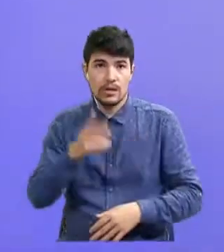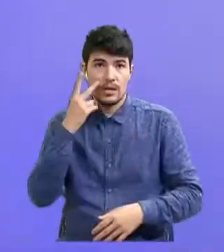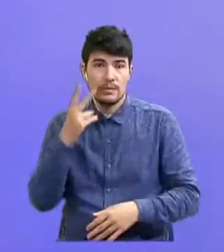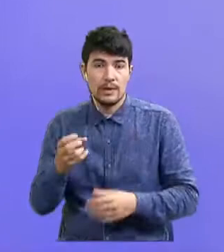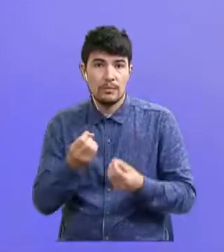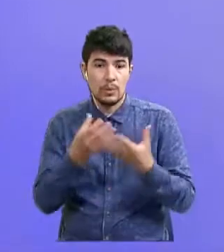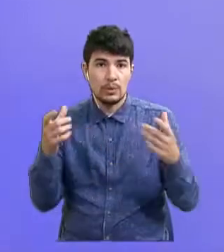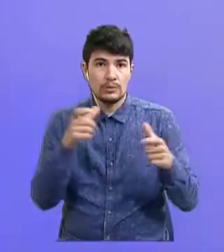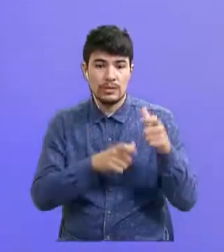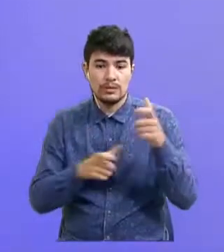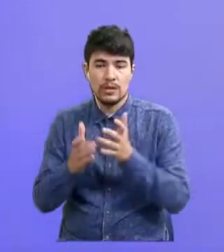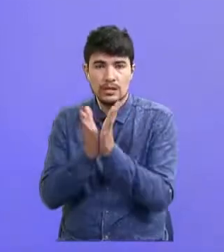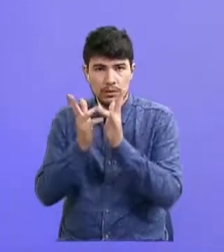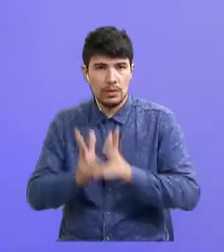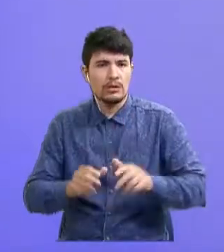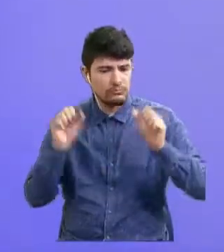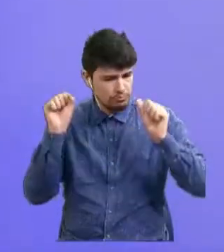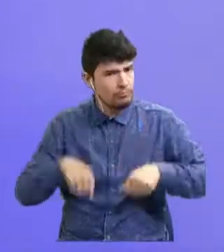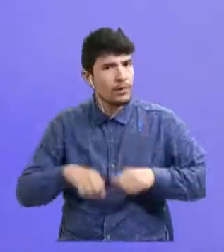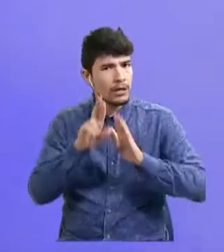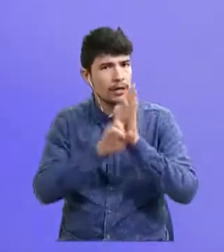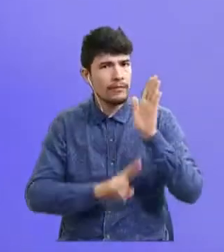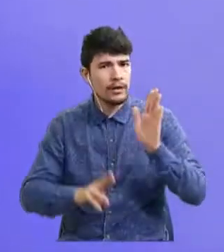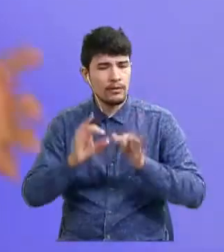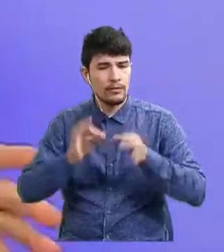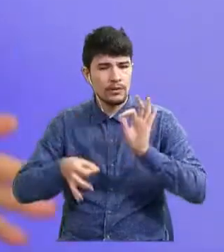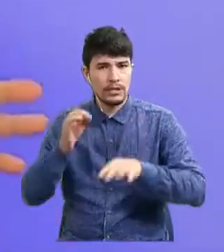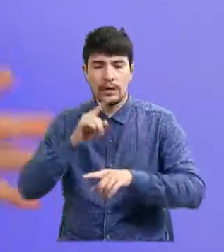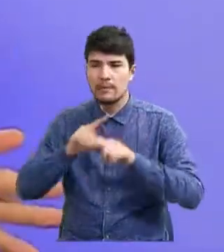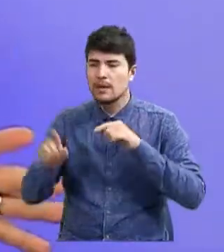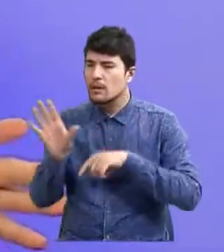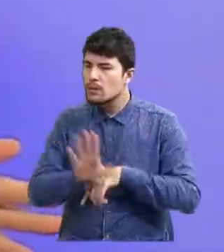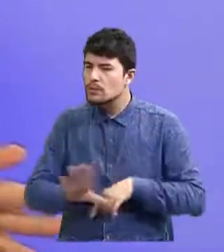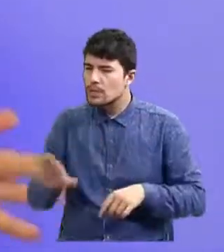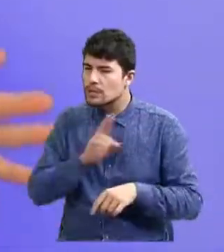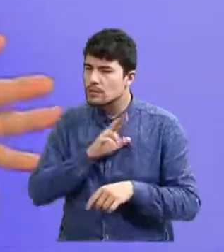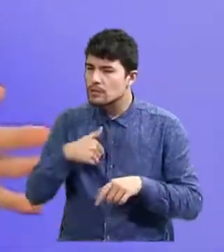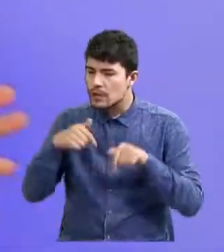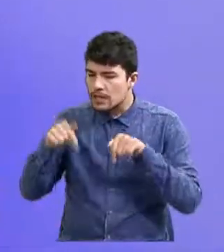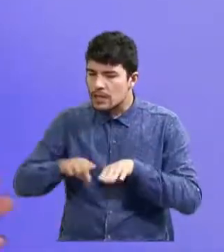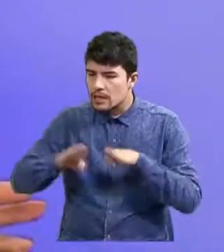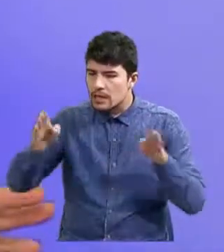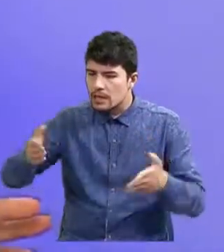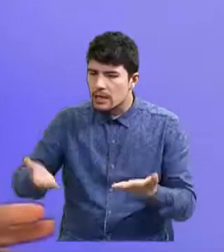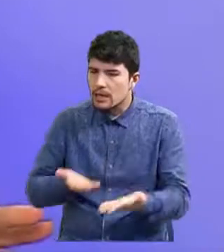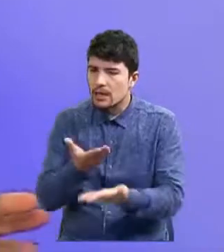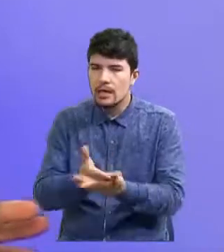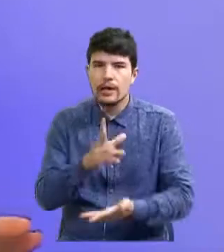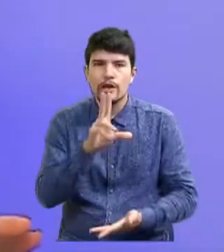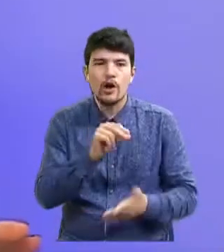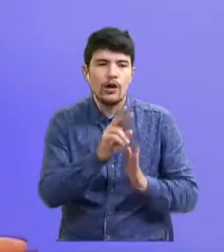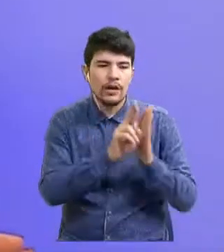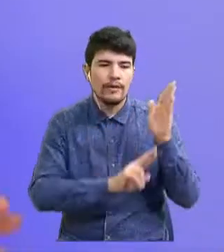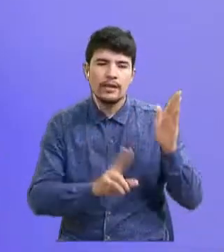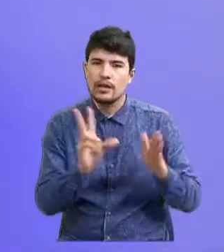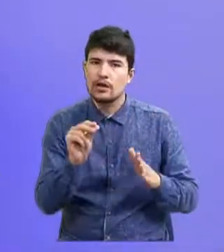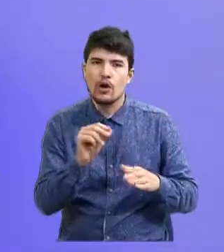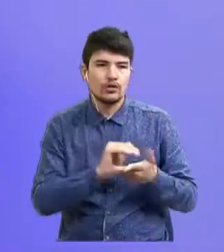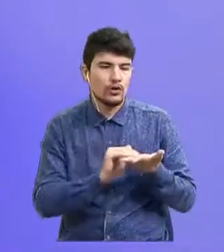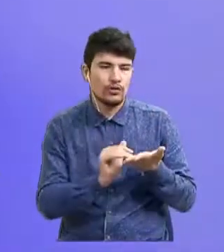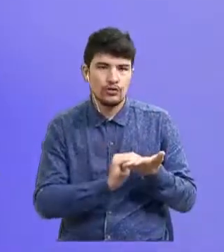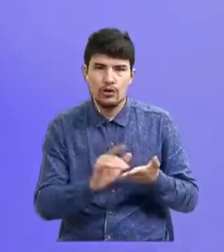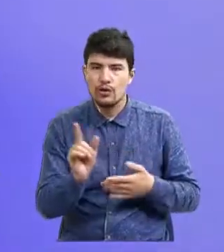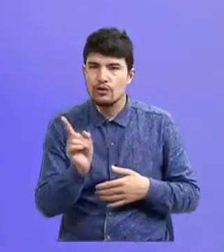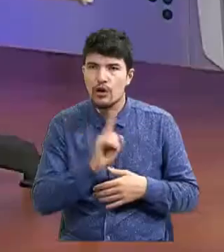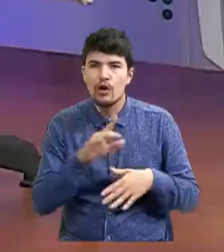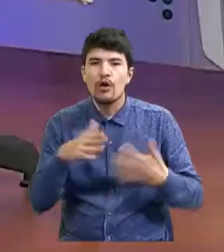la gran mayoría de estudiantes aprueban el referendo, pero realmente lo que ustedes, o lo que hemos tenido acá en la mesa, es que no es el referendo, no es la salida, que tendríamos